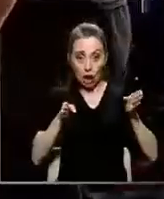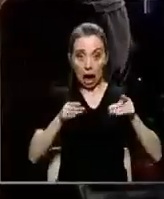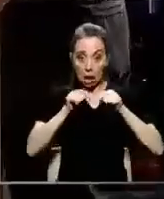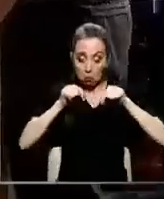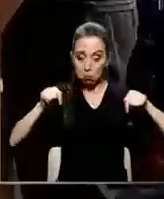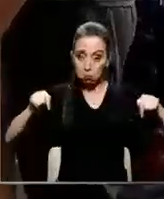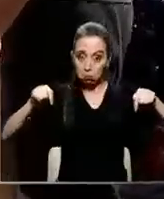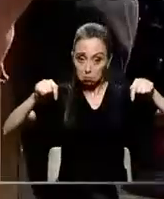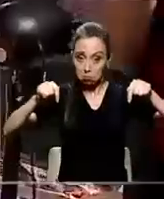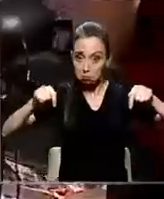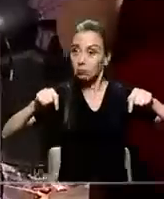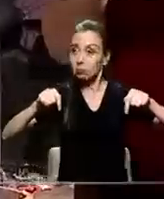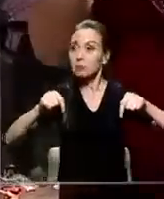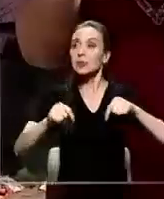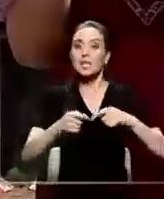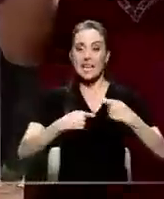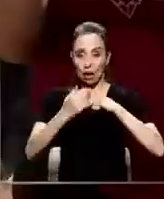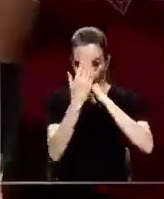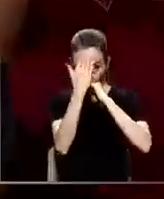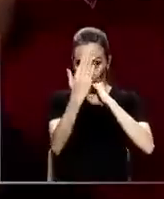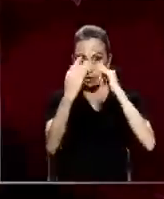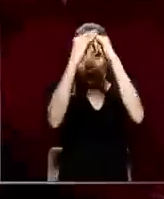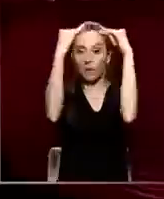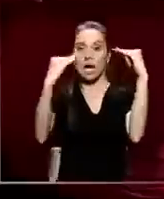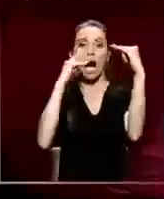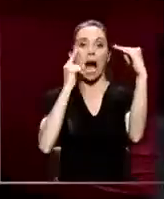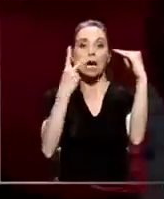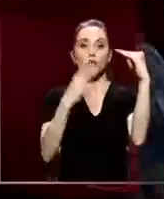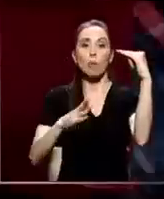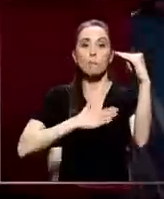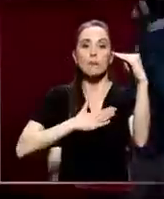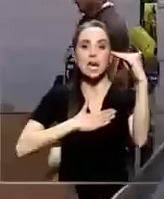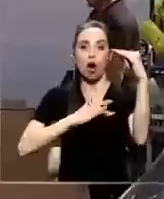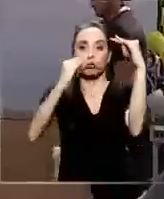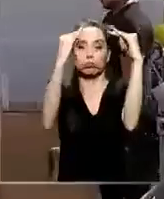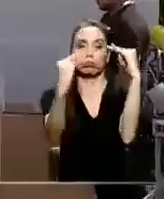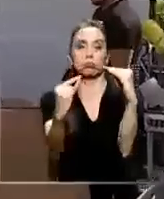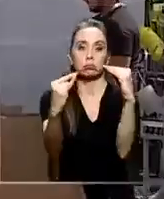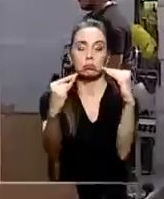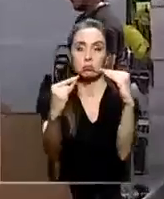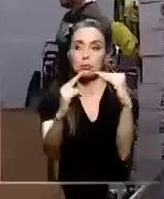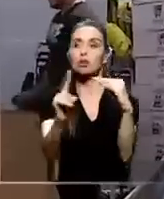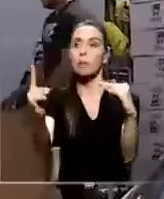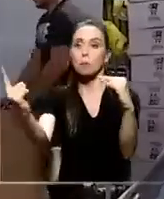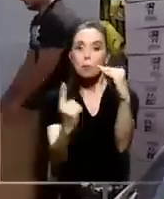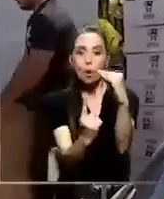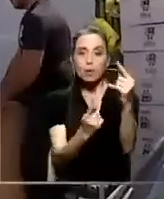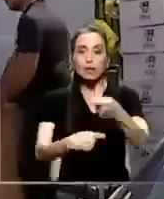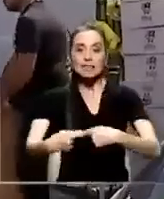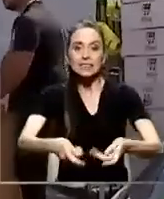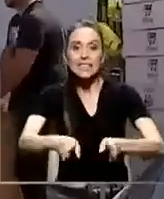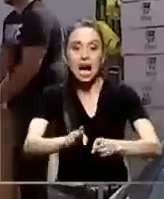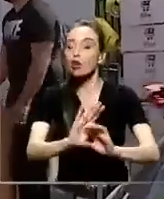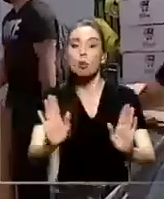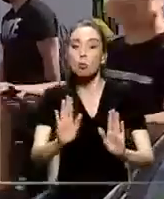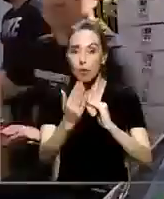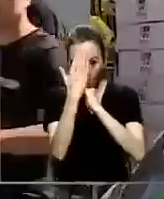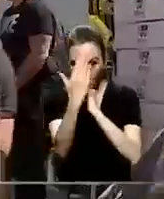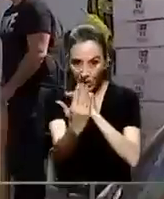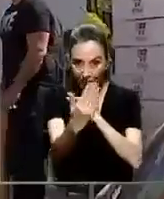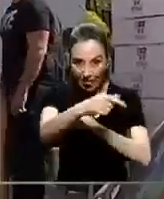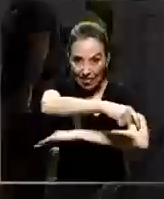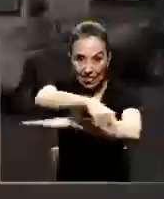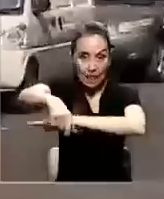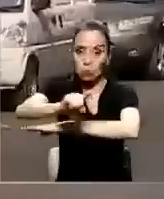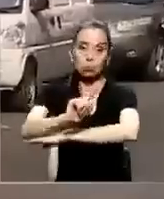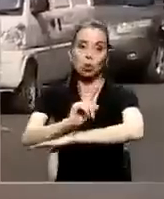tomar medidas como instalar frente a sus negocios toldos azules, pero de su propiedad. De esta forma impiden que los ambulantes se coloquen frente a sus